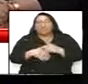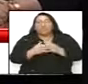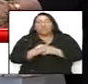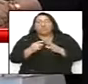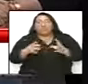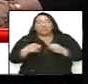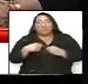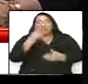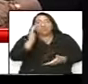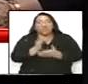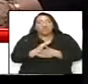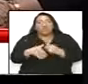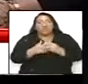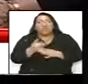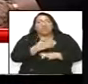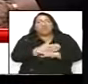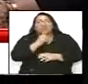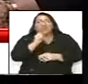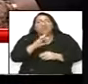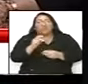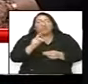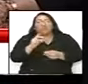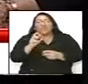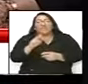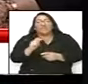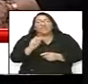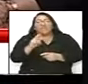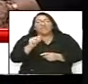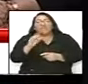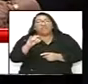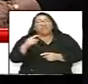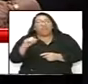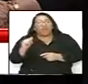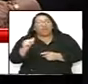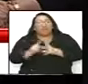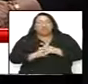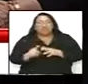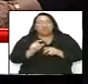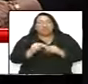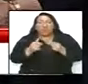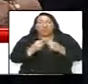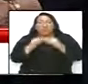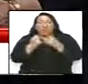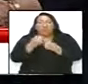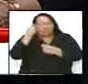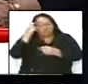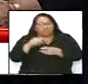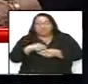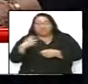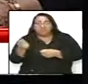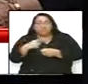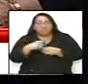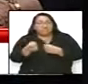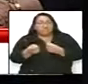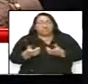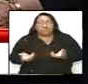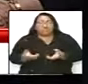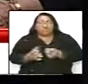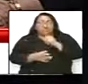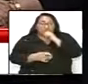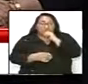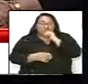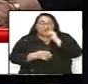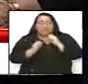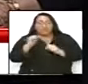una condena a lo que refiere como transfugismo ilícito y transfugismo impropio. Y